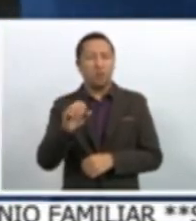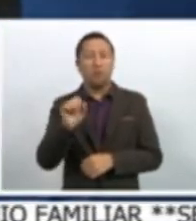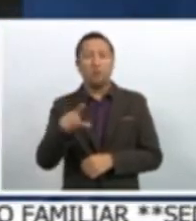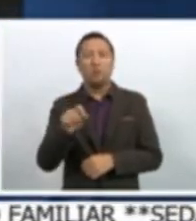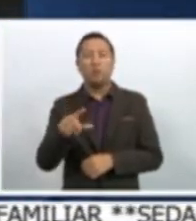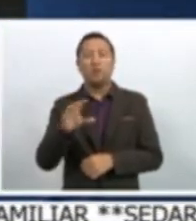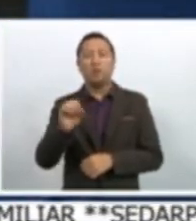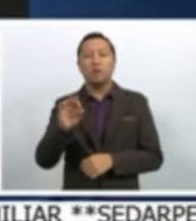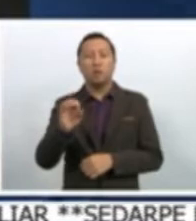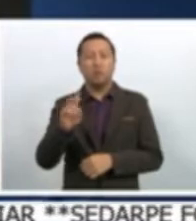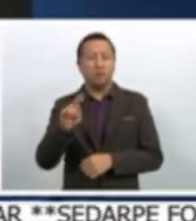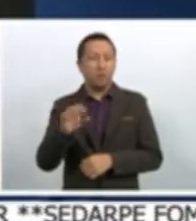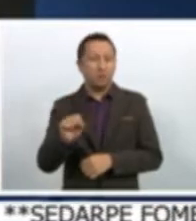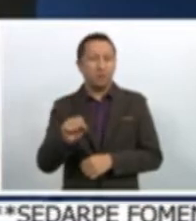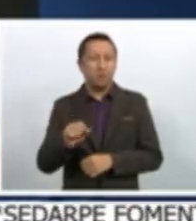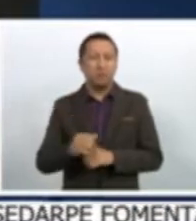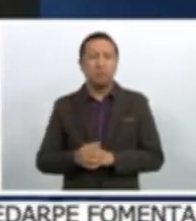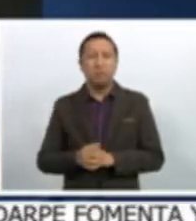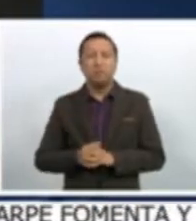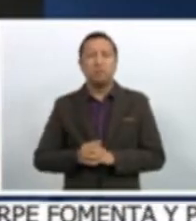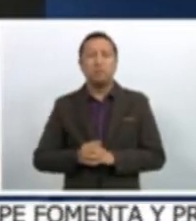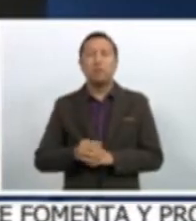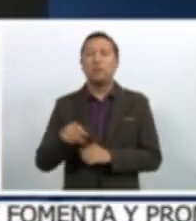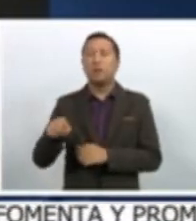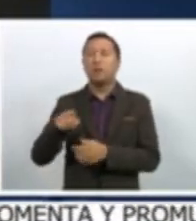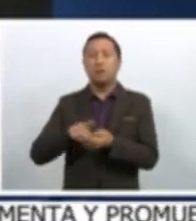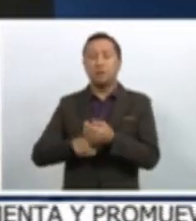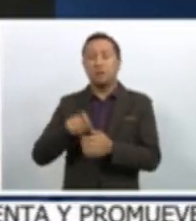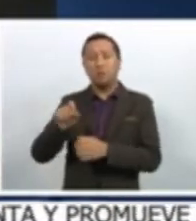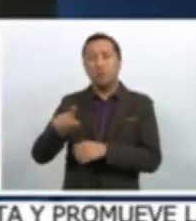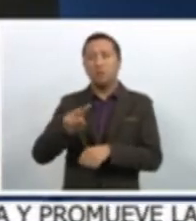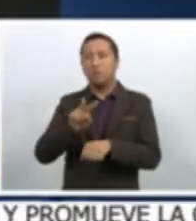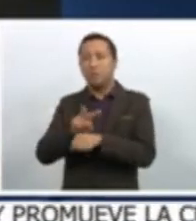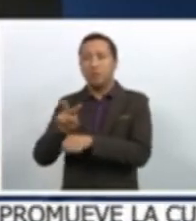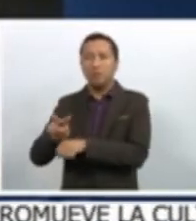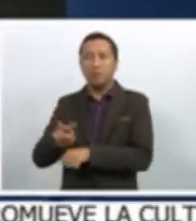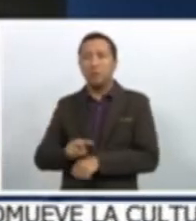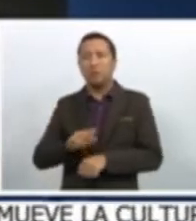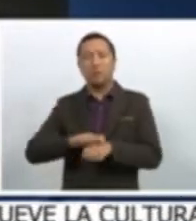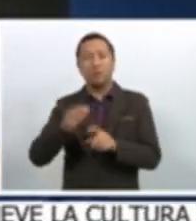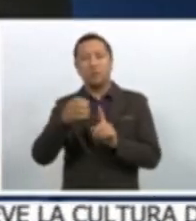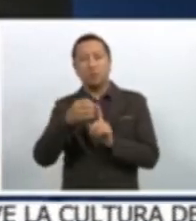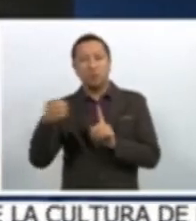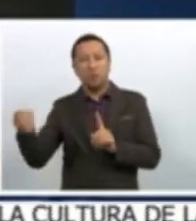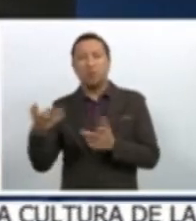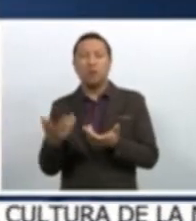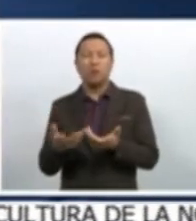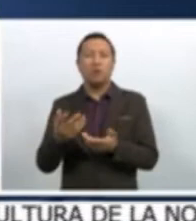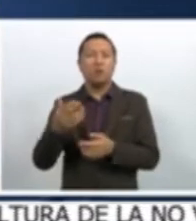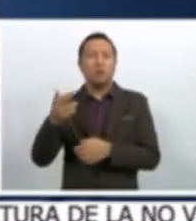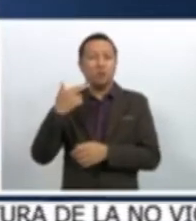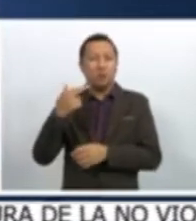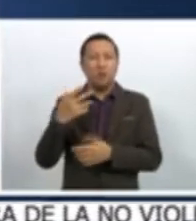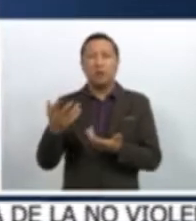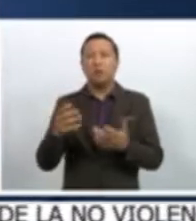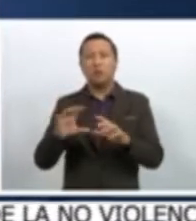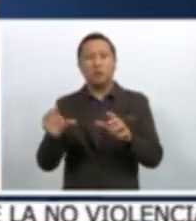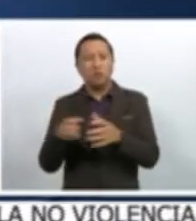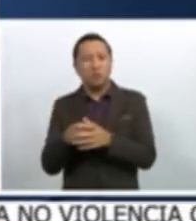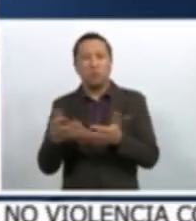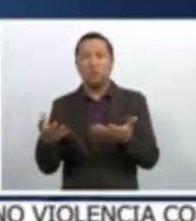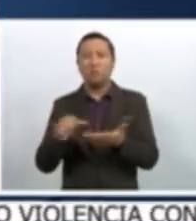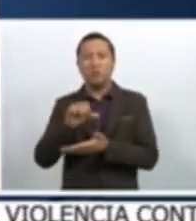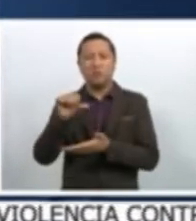Sanitarios en el municipio. Detalló que en la instancia ha intensificado las inspecciones en hoteles, restaurantes, clubes, playeros y todo tipo de centros de reunión